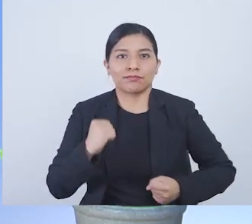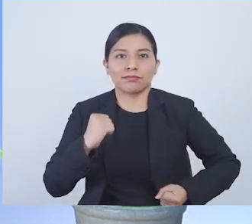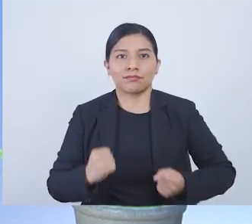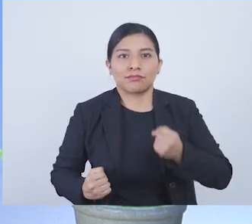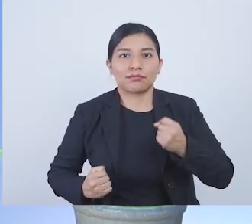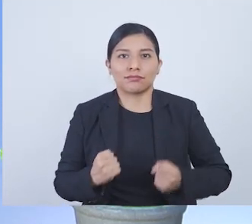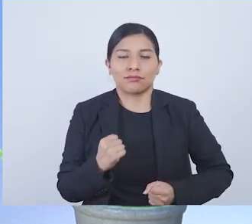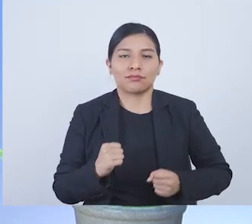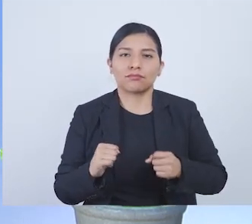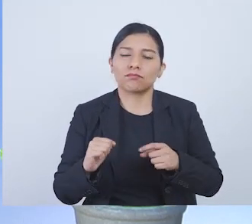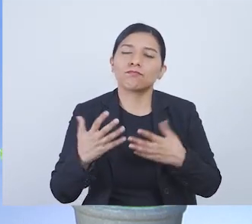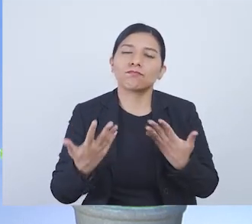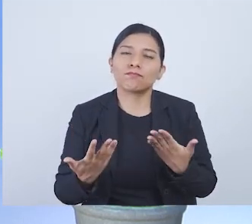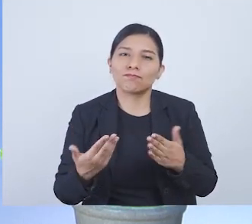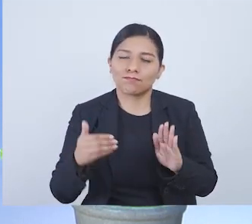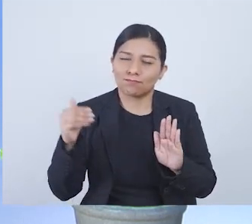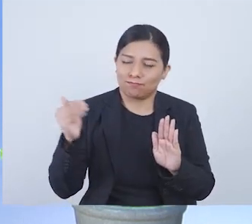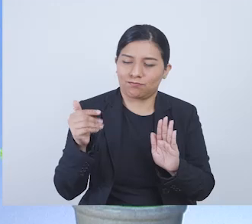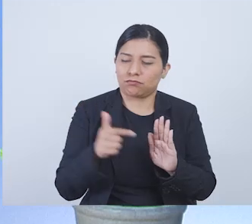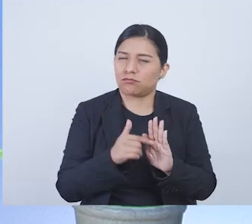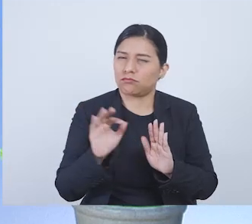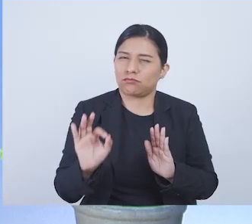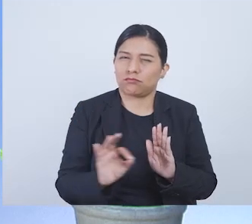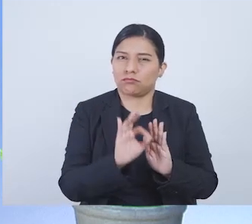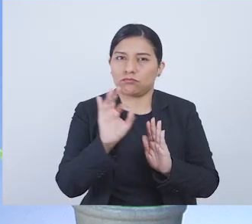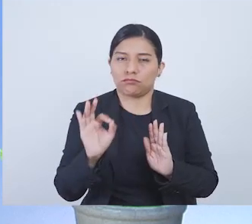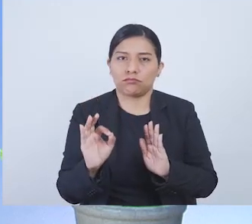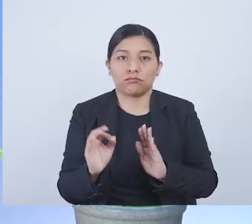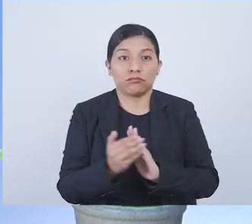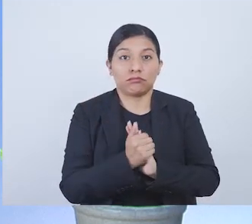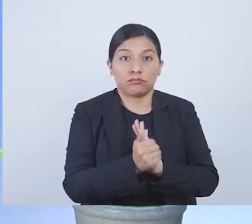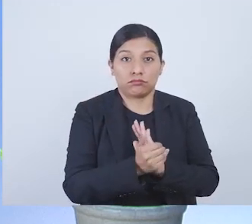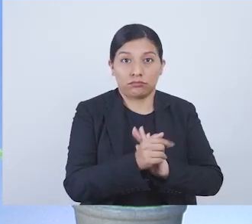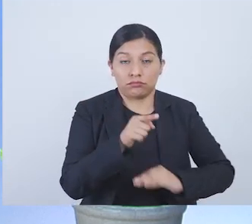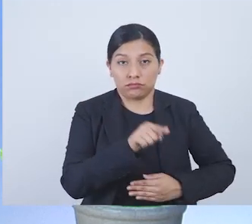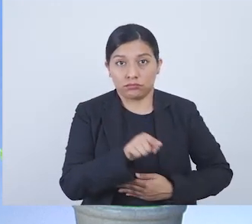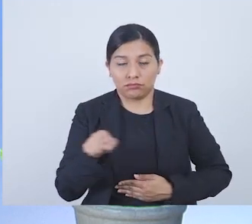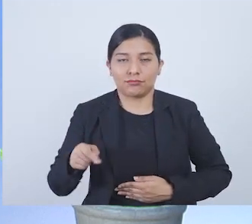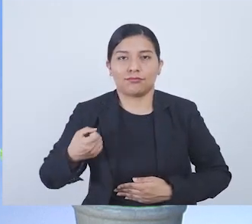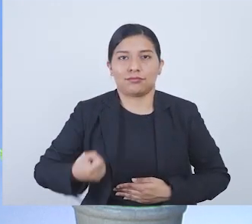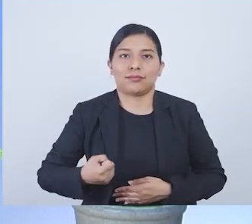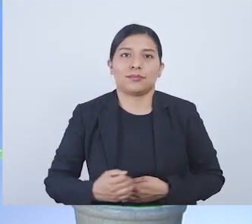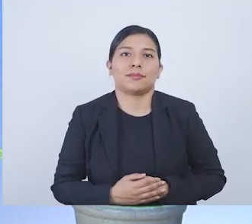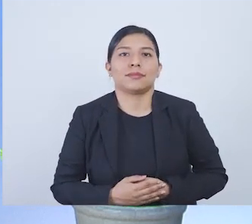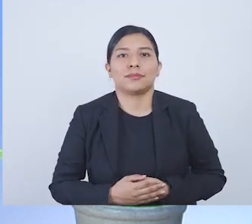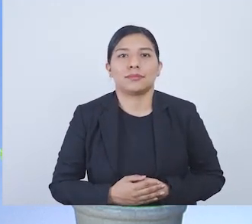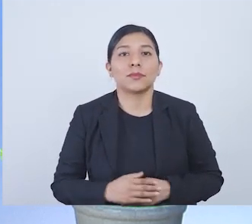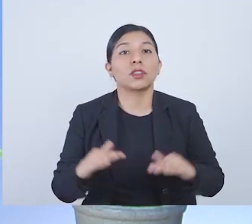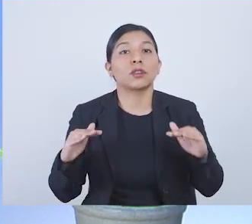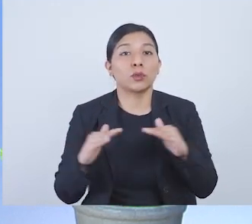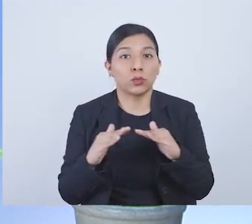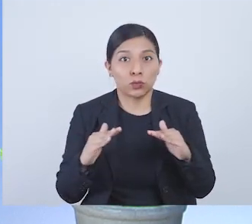para cultivar el talento, pero también para